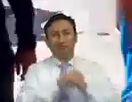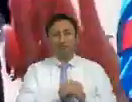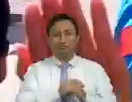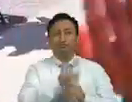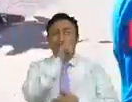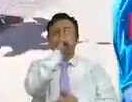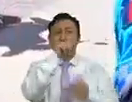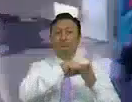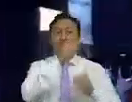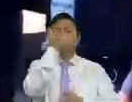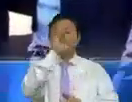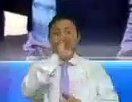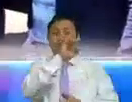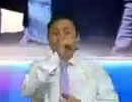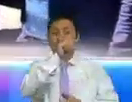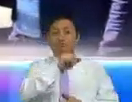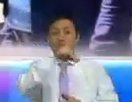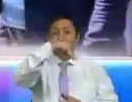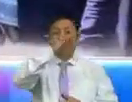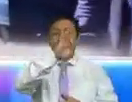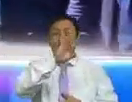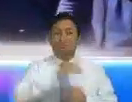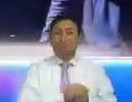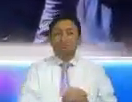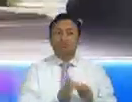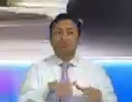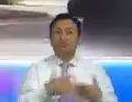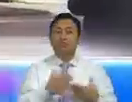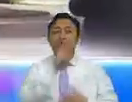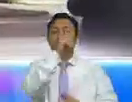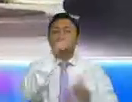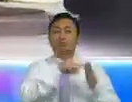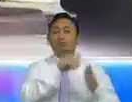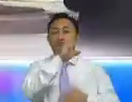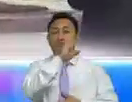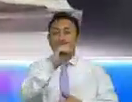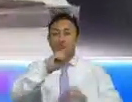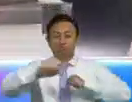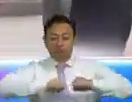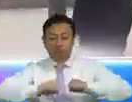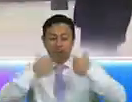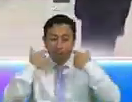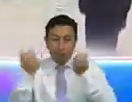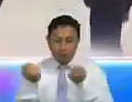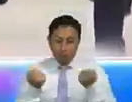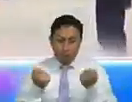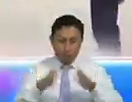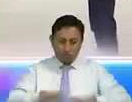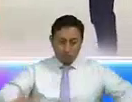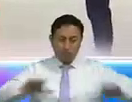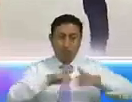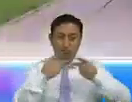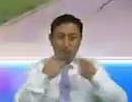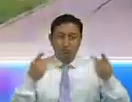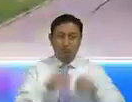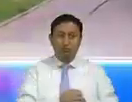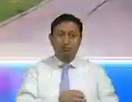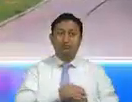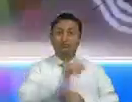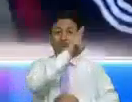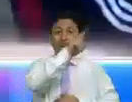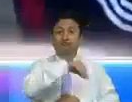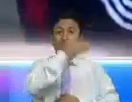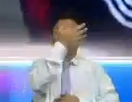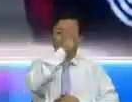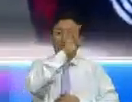2018 la agencia metropolitana de control realizó en toda la ciudad más de 2.600 operativos de control del espacio público y en lo que va del 2019